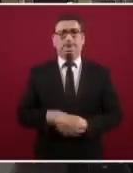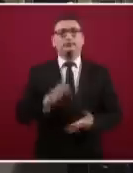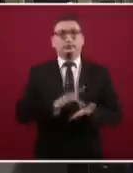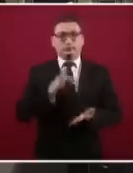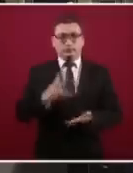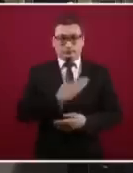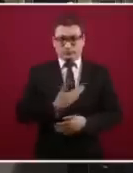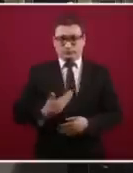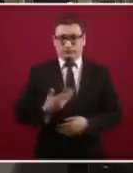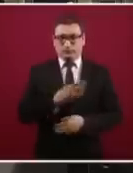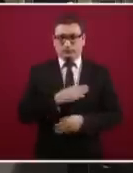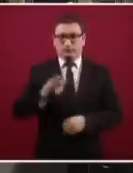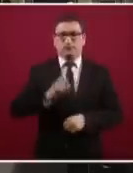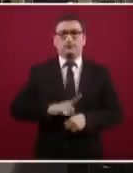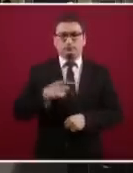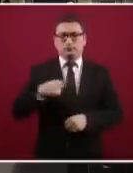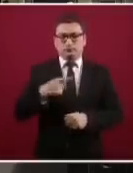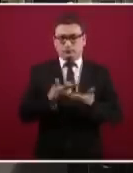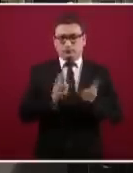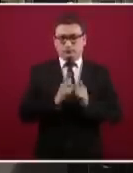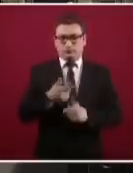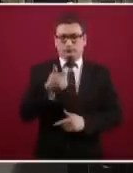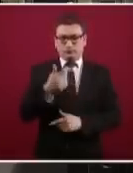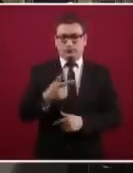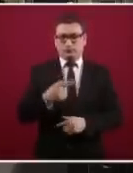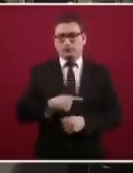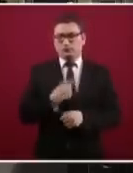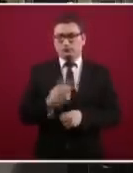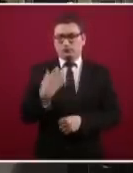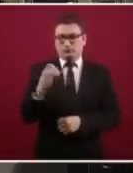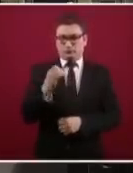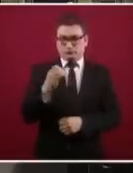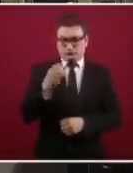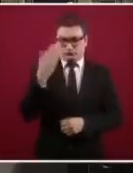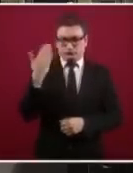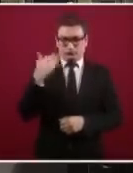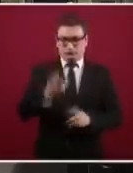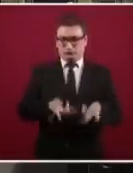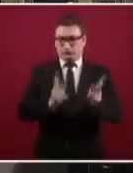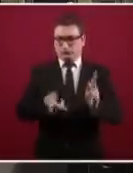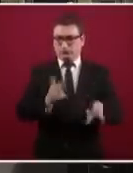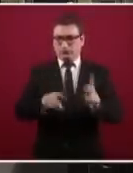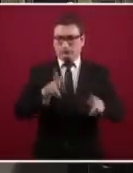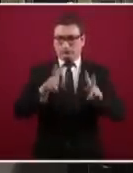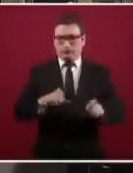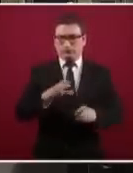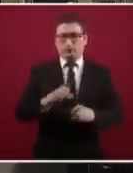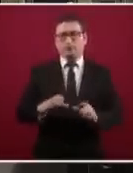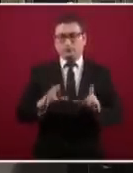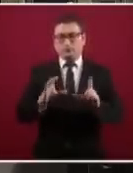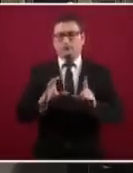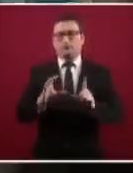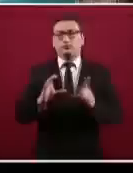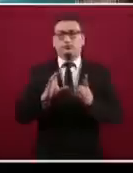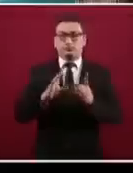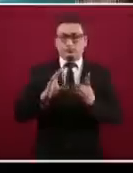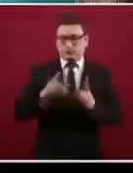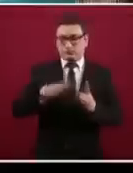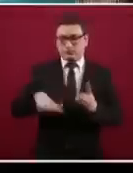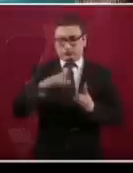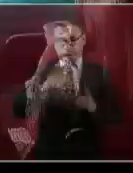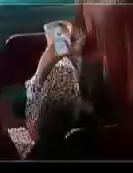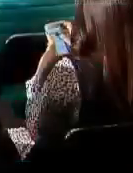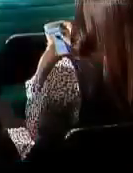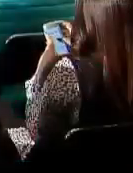Gracias, presidente. Buenos días. Rodolfo Ortiz, de Grupo 7. El 1 de octubre platicábamos acerca del tema de los CAED, los Centros de Atención